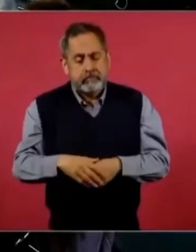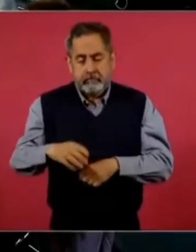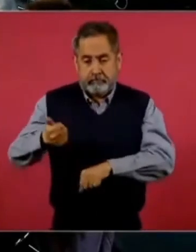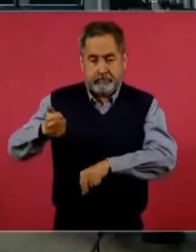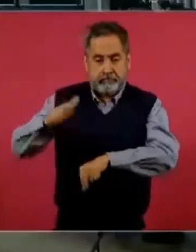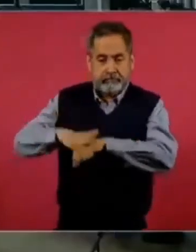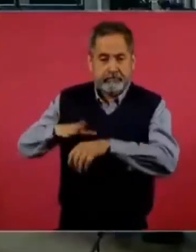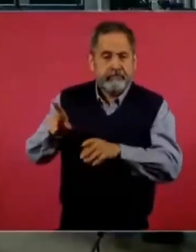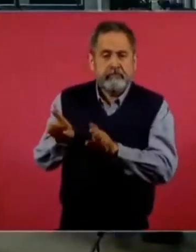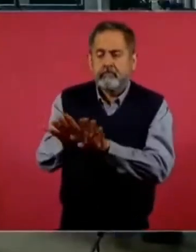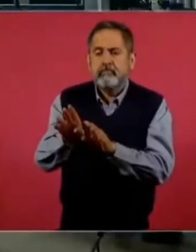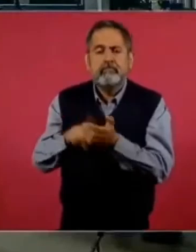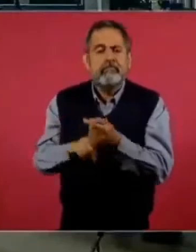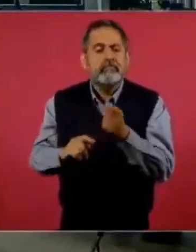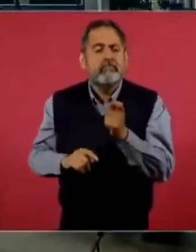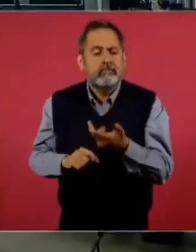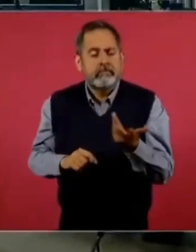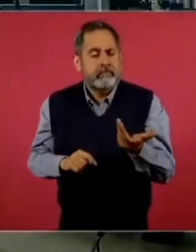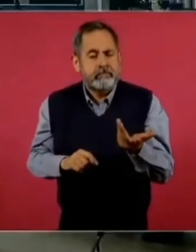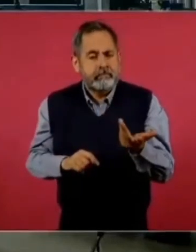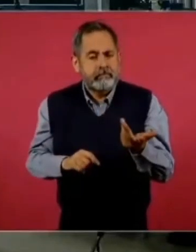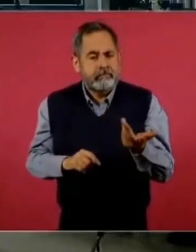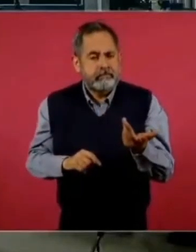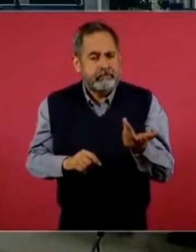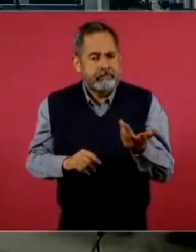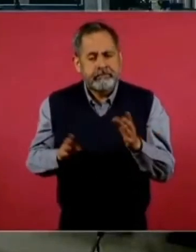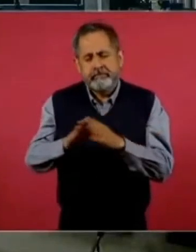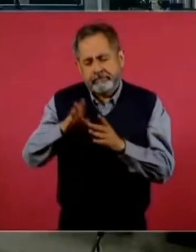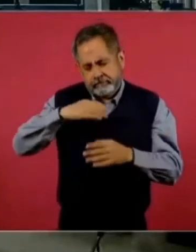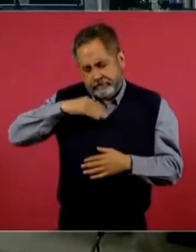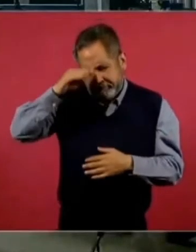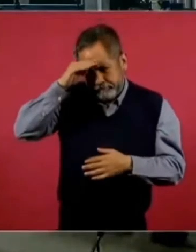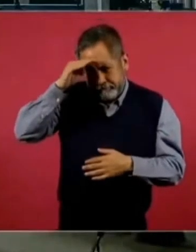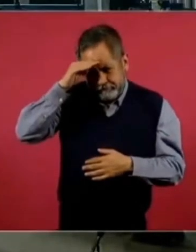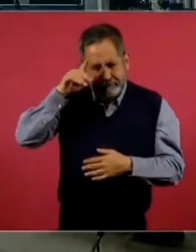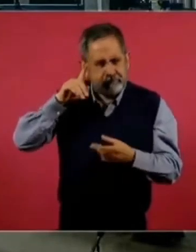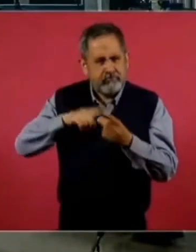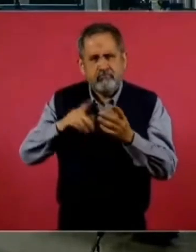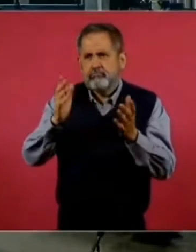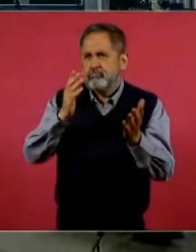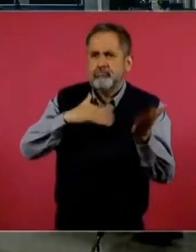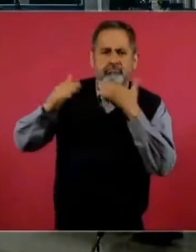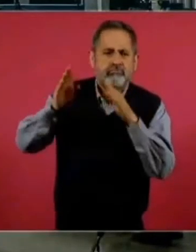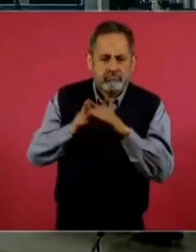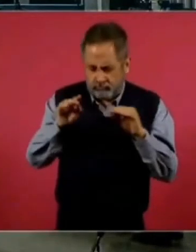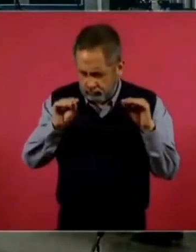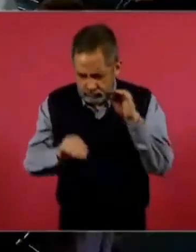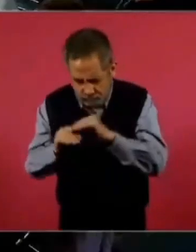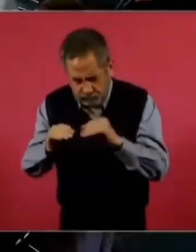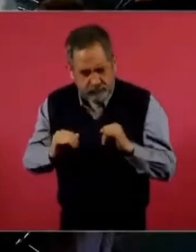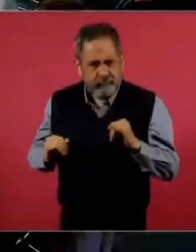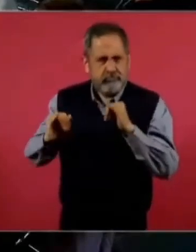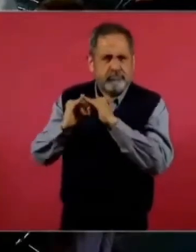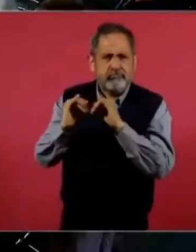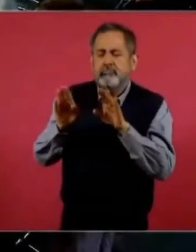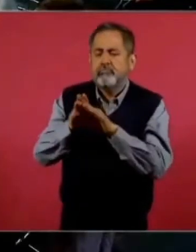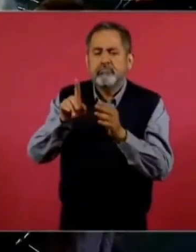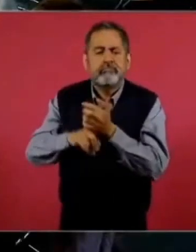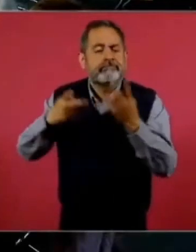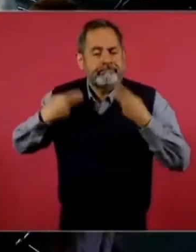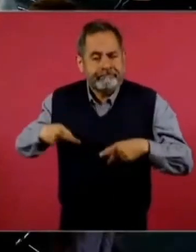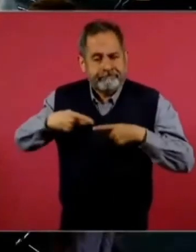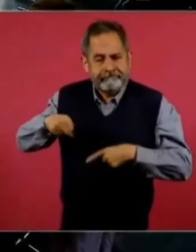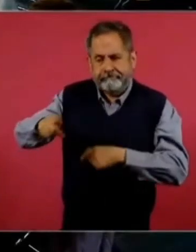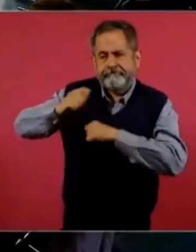administración pública, ¿dónde viene o dónde consideraría usted que esté el éxito? en el diseño institucional o en las personas